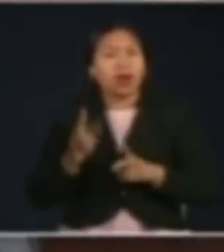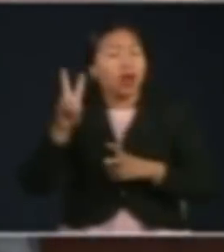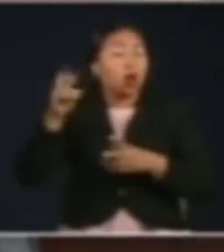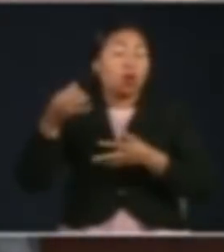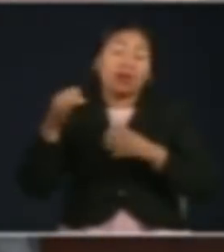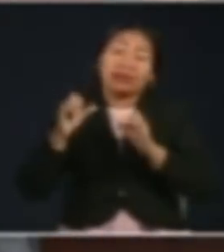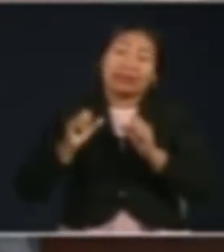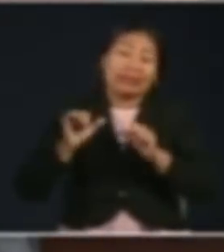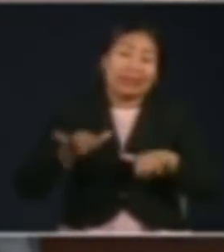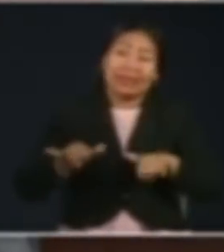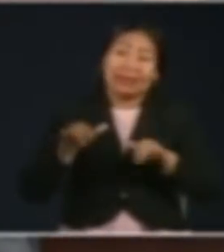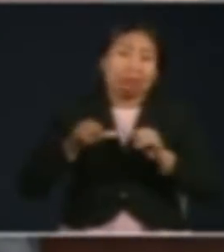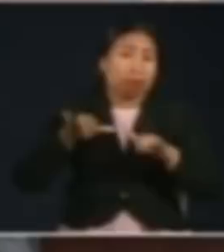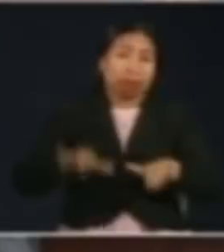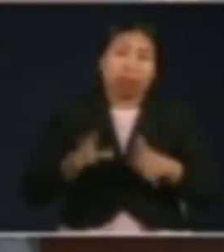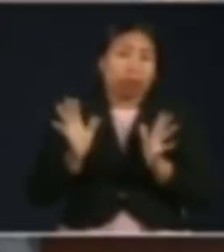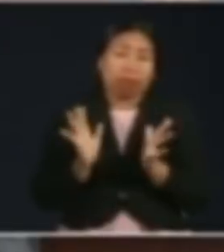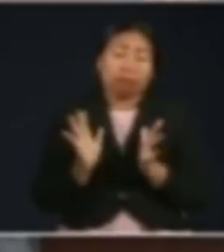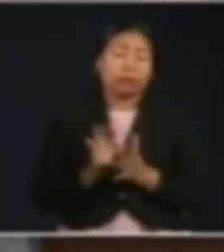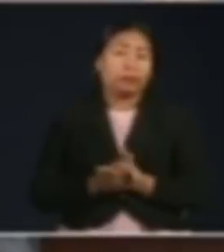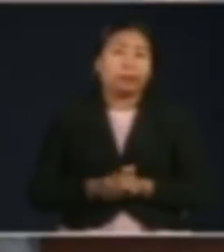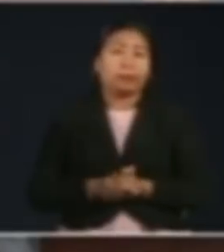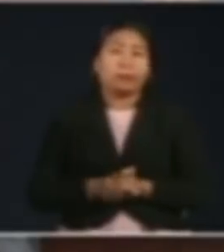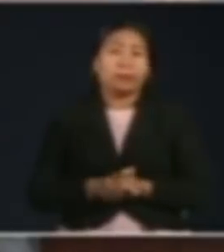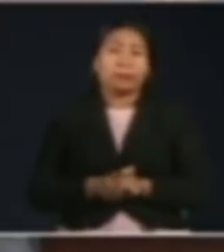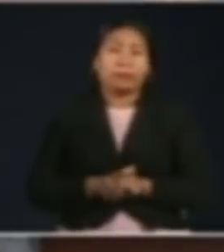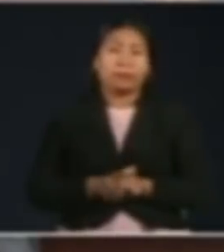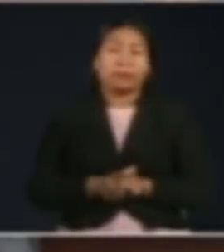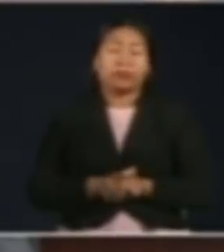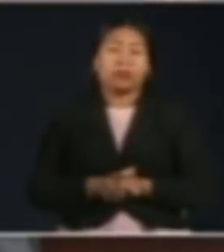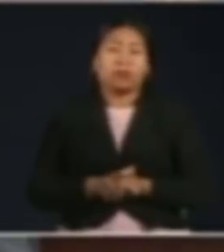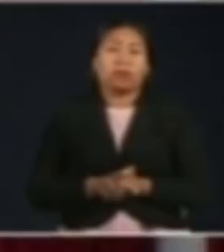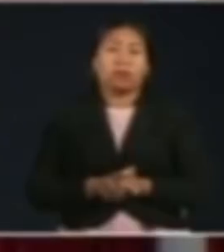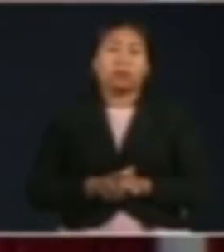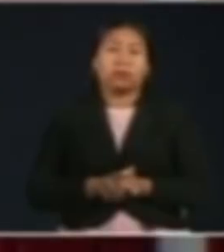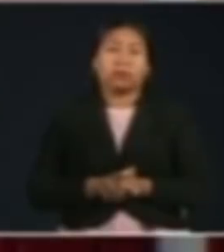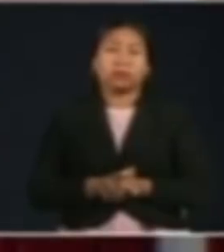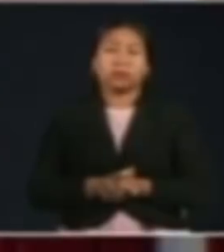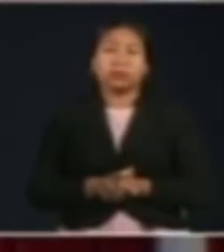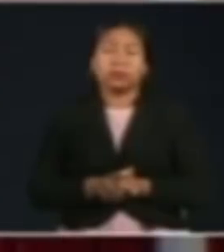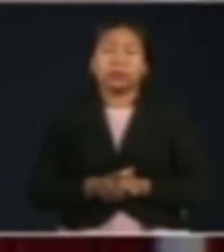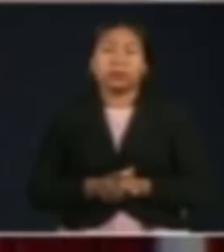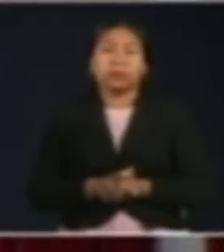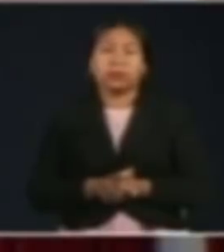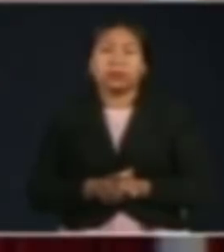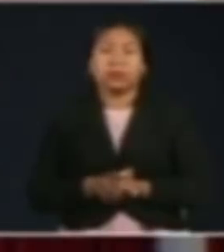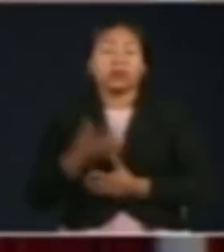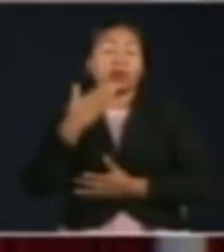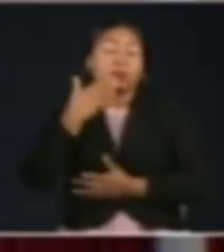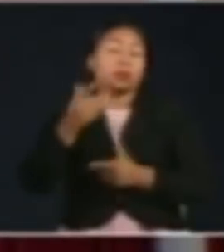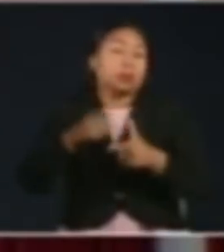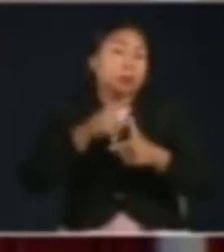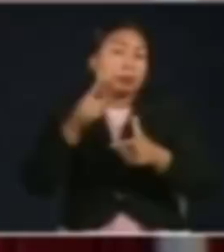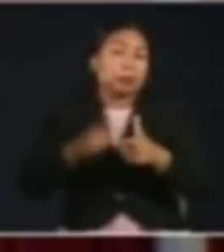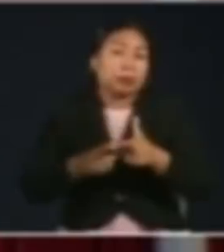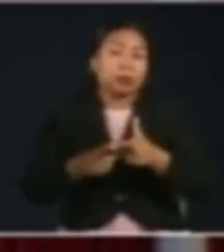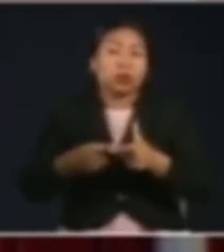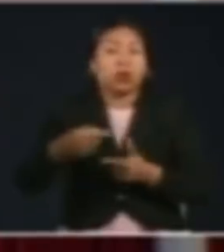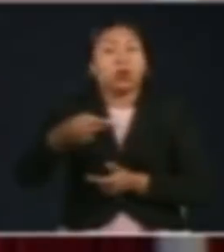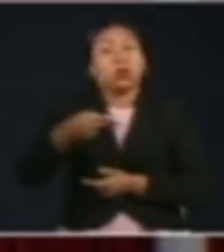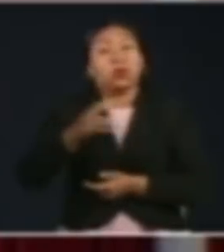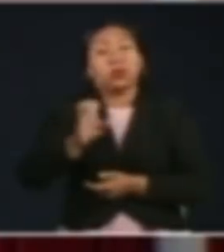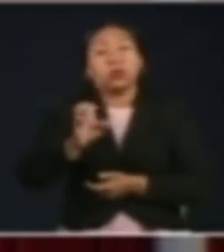Bueno, Entonces, señor Ulloa, yo le di un